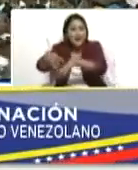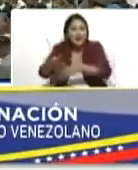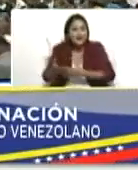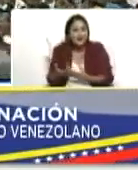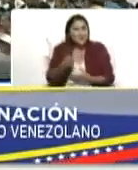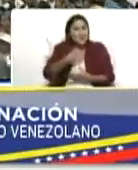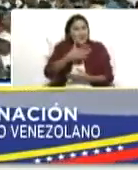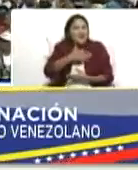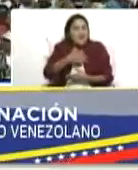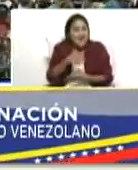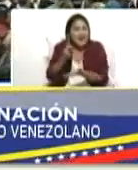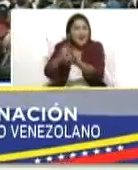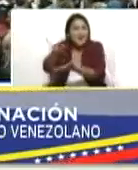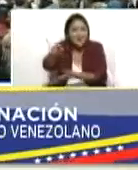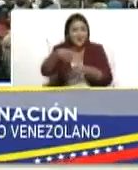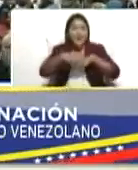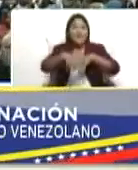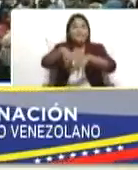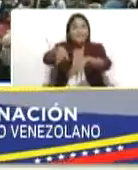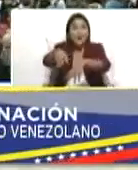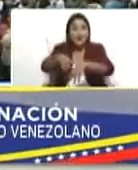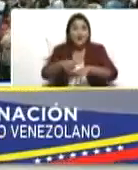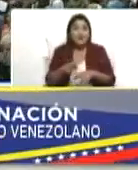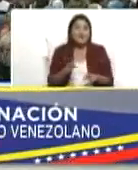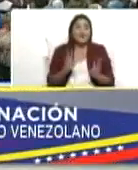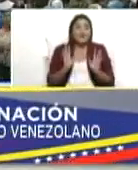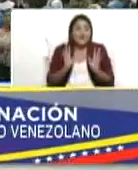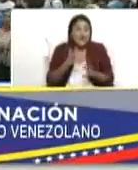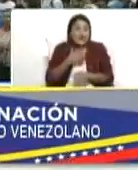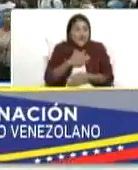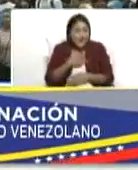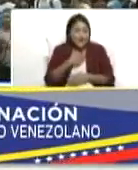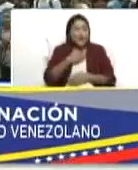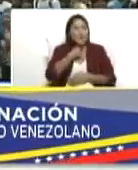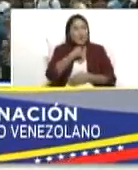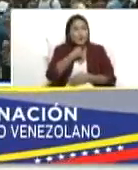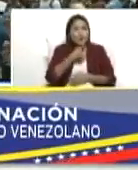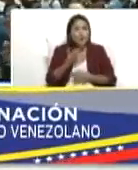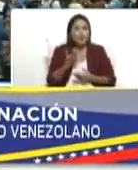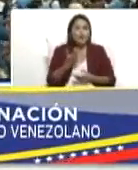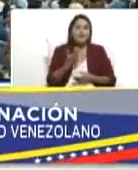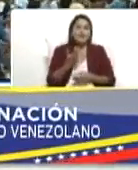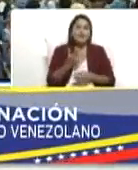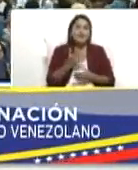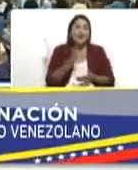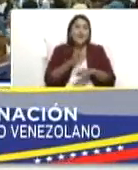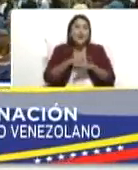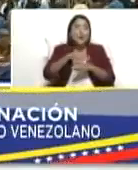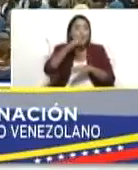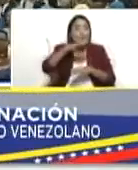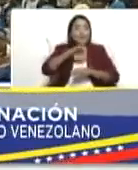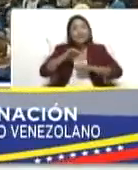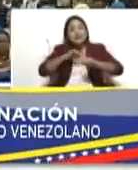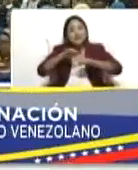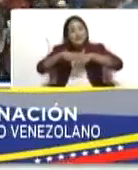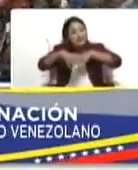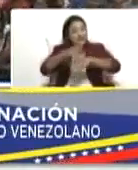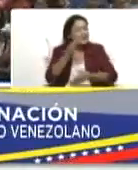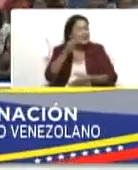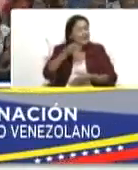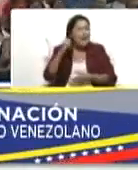gran movilización junto a nuestro pueblo siempre movilizado un elemento